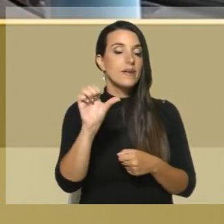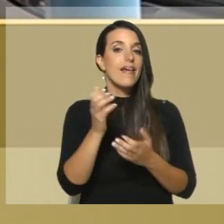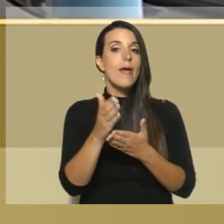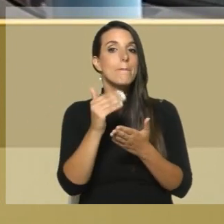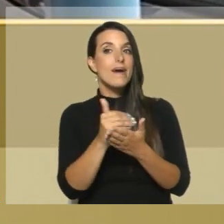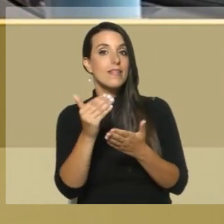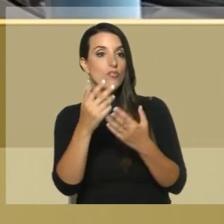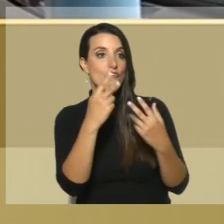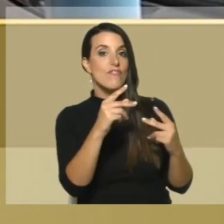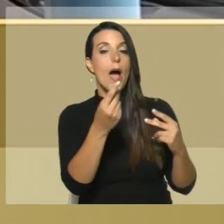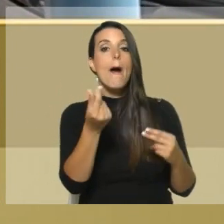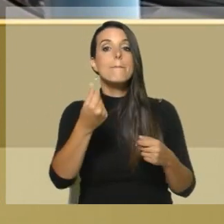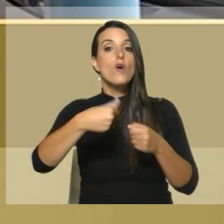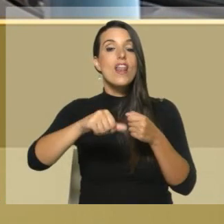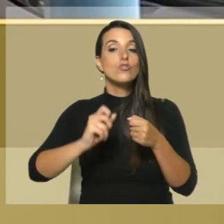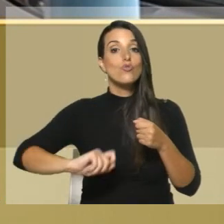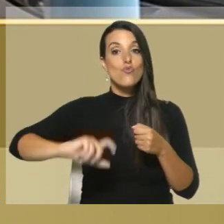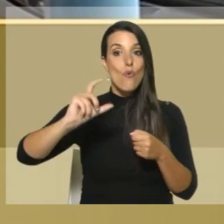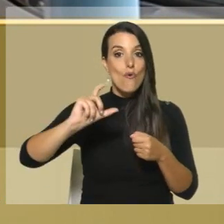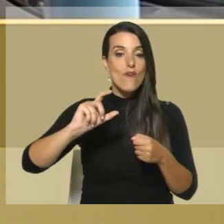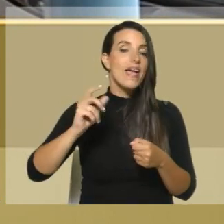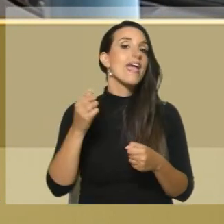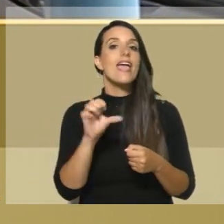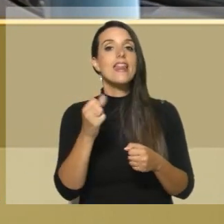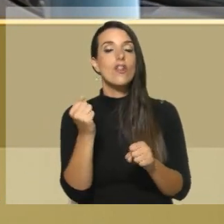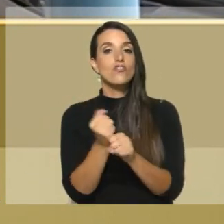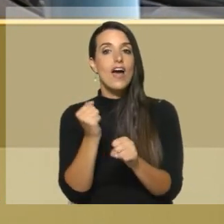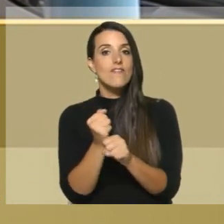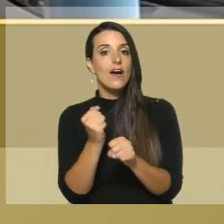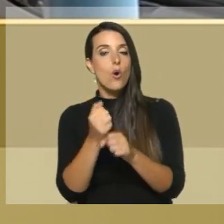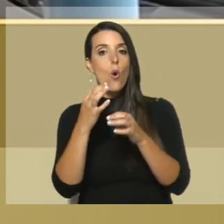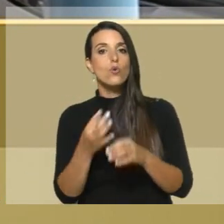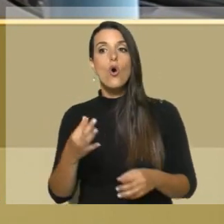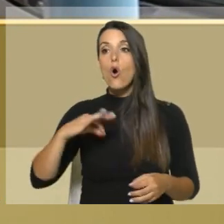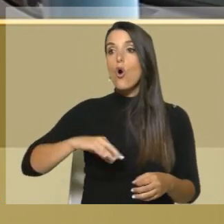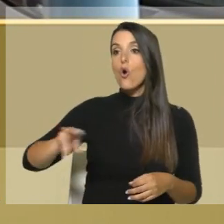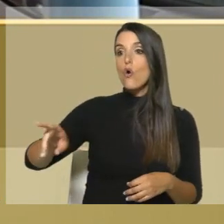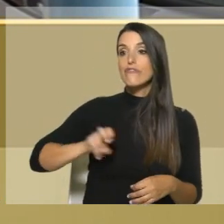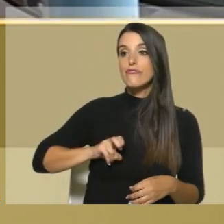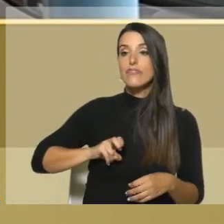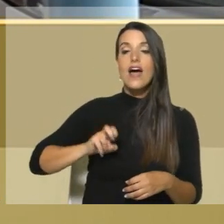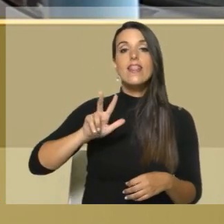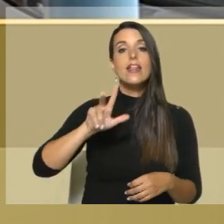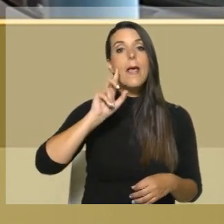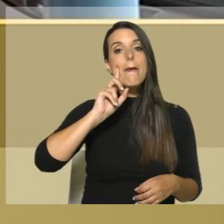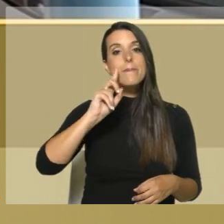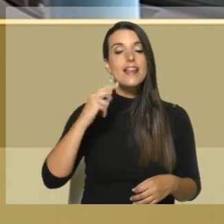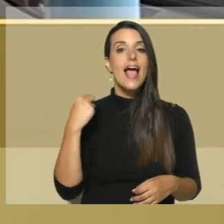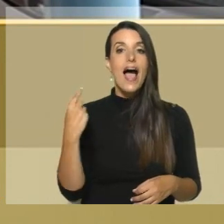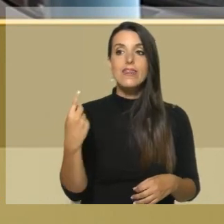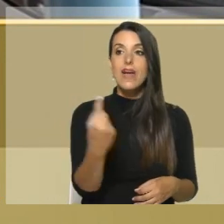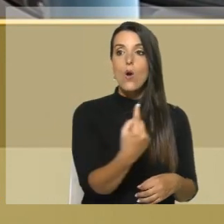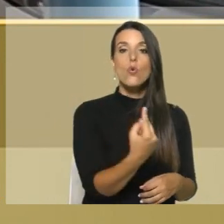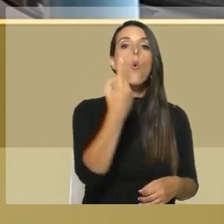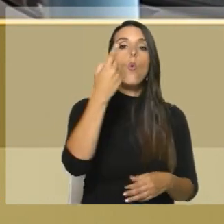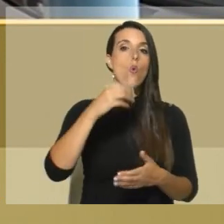interdepartamentales que subieron la tarifa del boleto en diciembre. En enero a los trabajadores a partir de ahí cobrarían una partida de 3.000 pesos cada uno, una partida